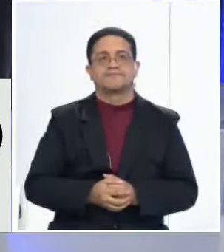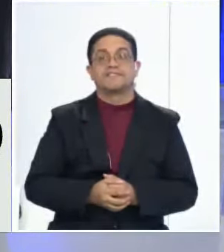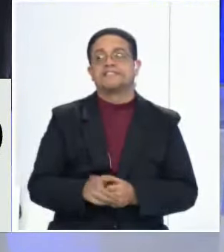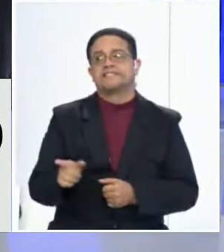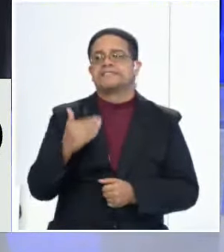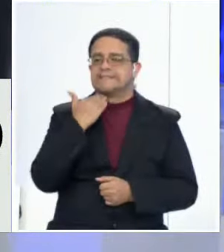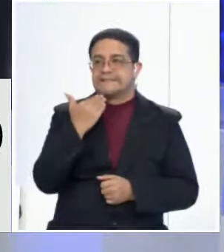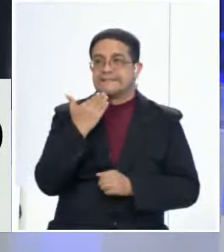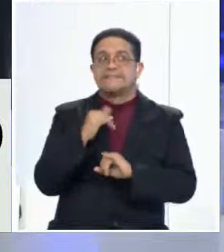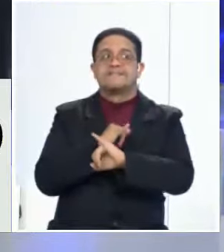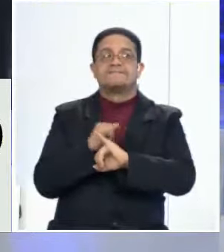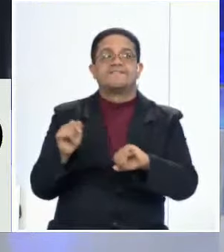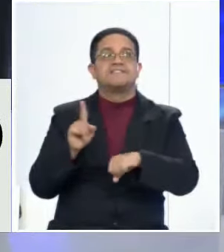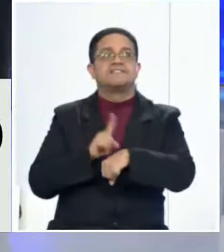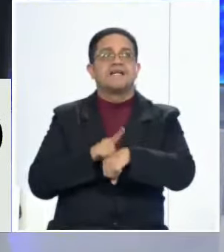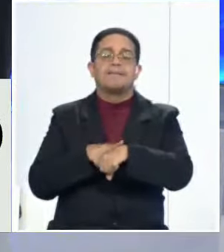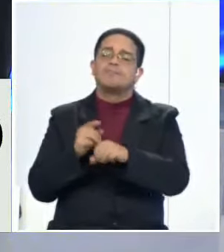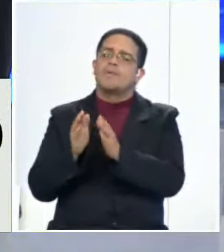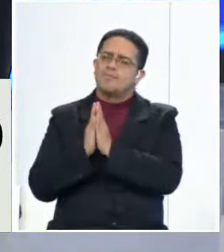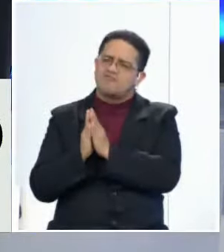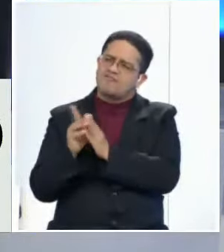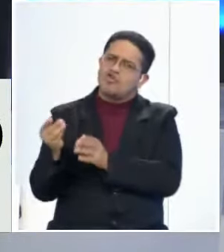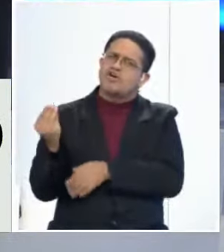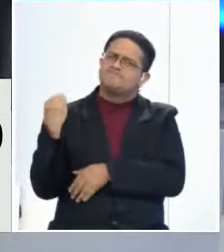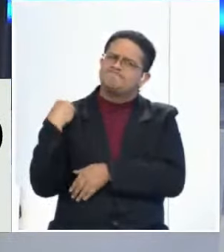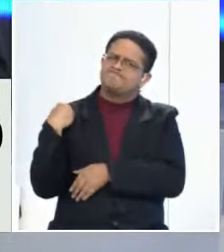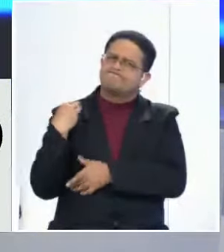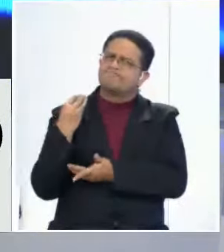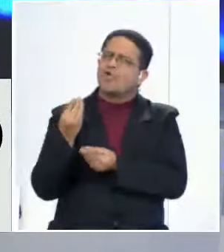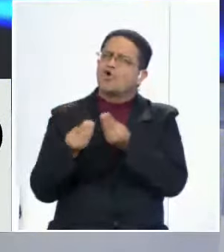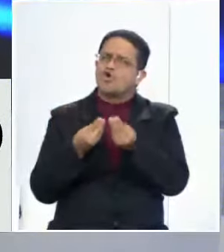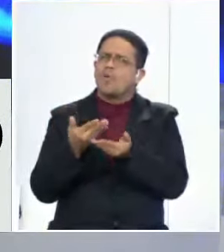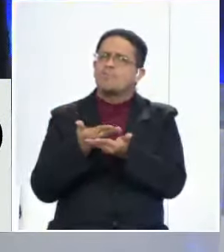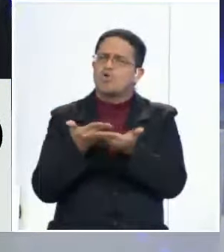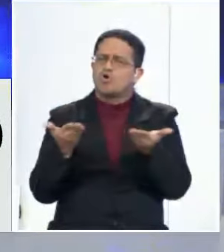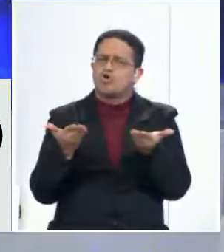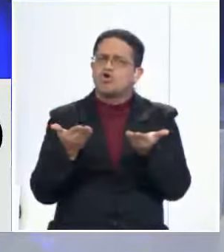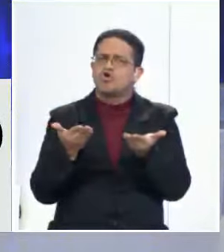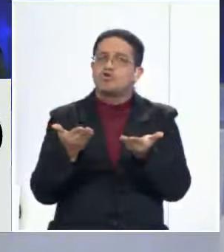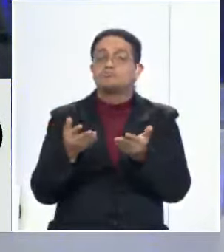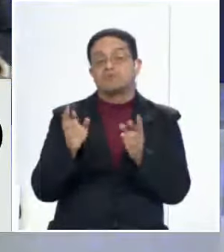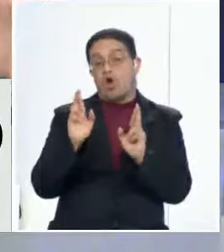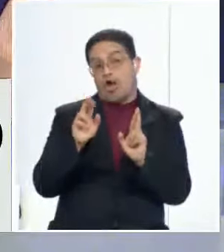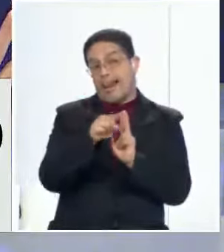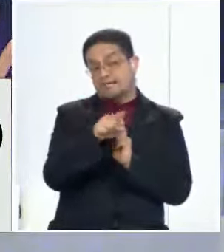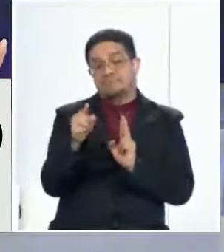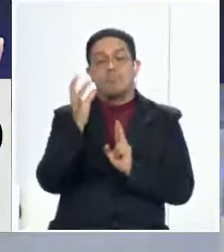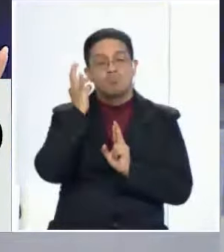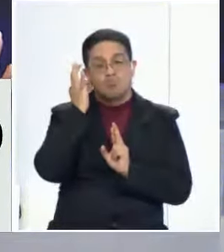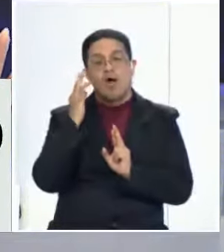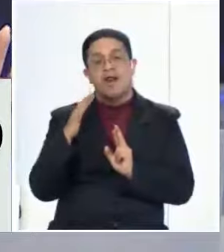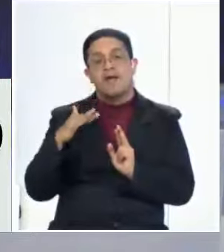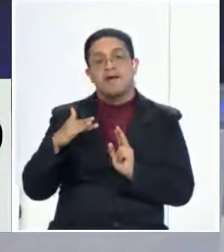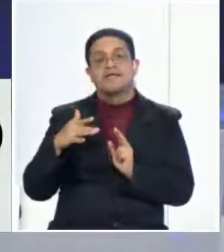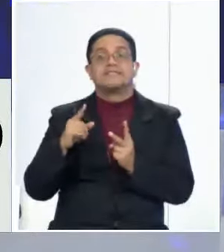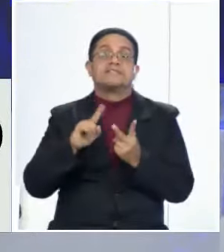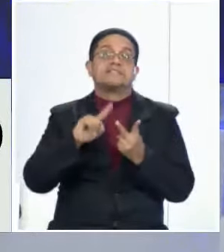tiempo y queremos que le ofrezca a las personas que nos están viendo y a ese público femenino en esta oportunidad, esperemos que luego se pueda hacer para el